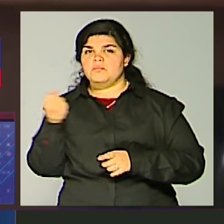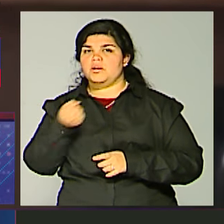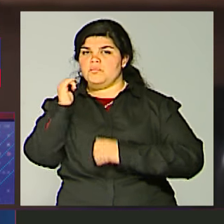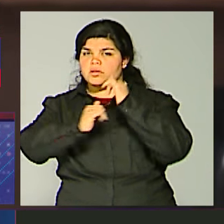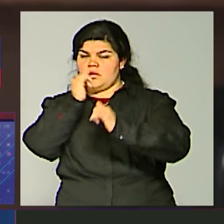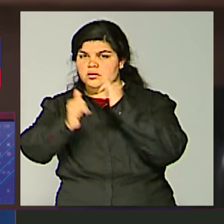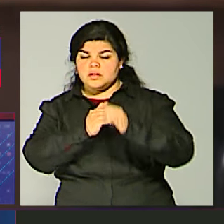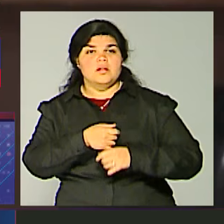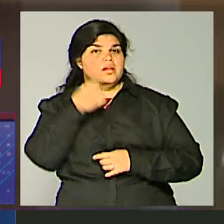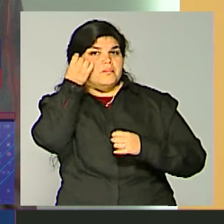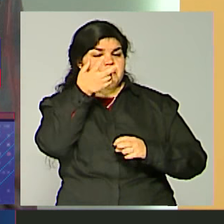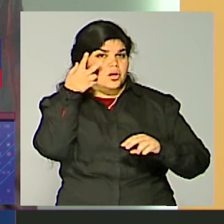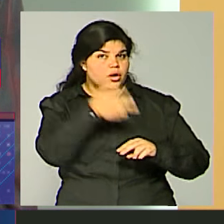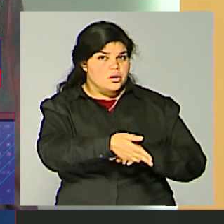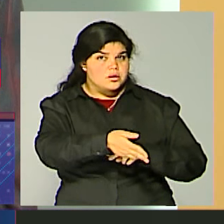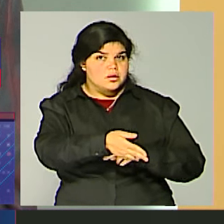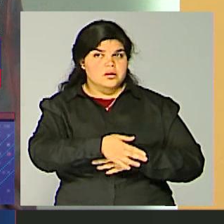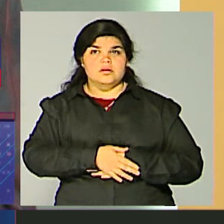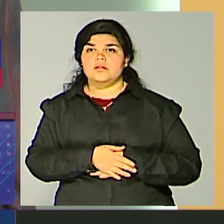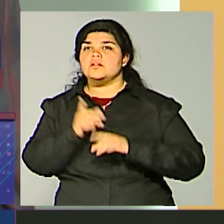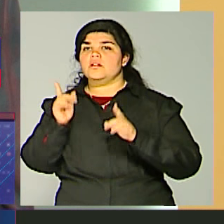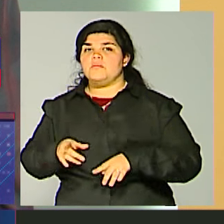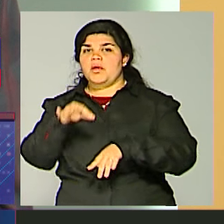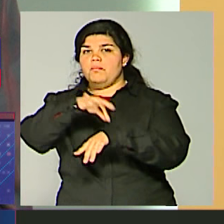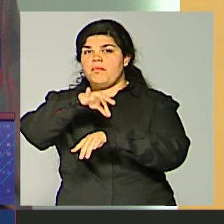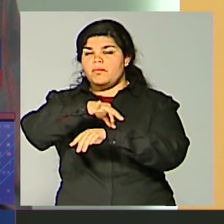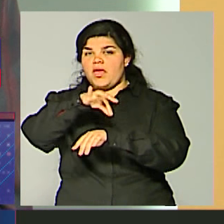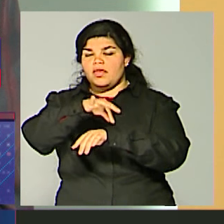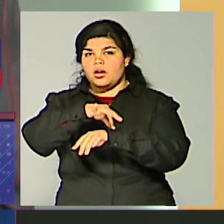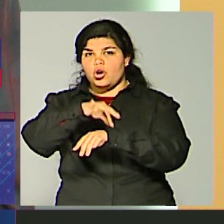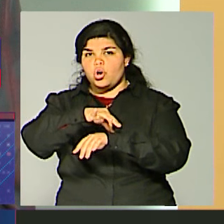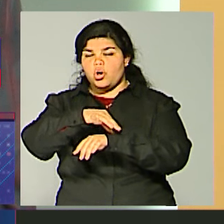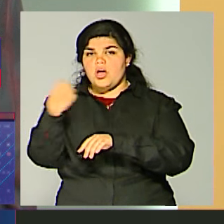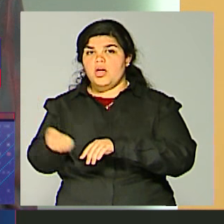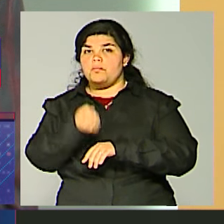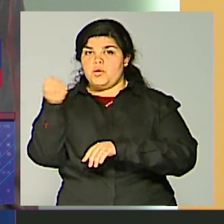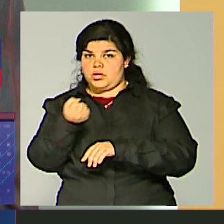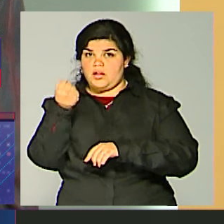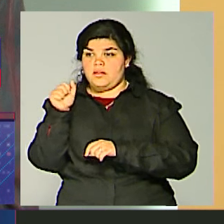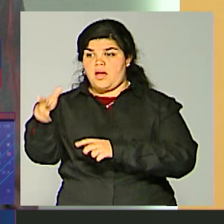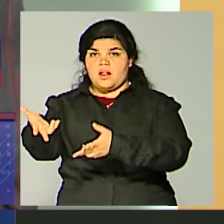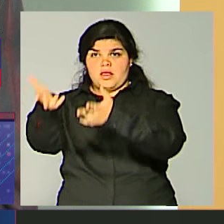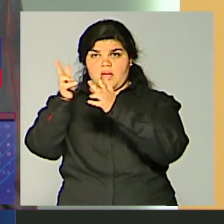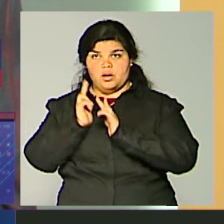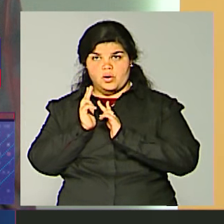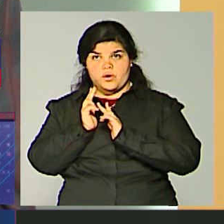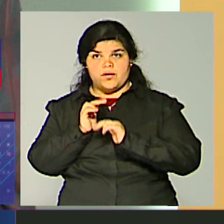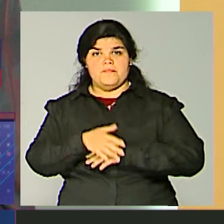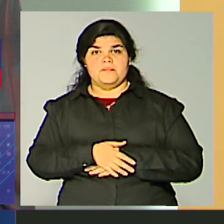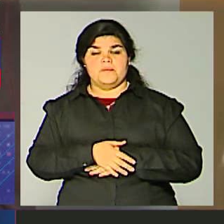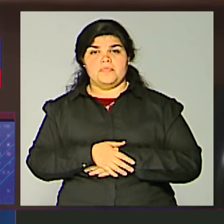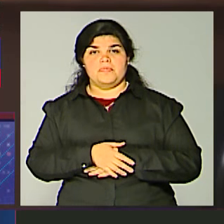jornada, perdóname que te corté, la palabra del médico forense fue importante, ya que, bueno, confirmó en el momento del